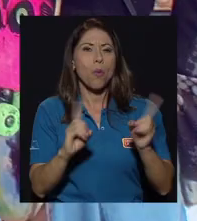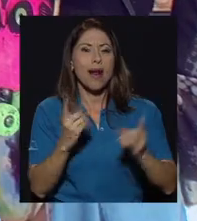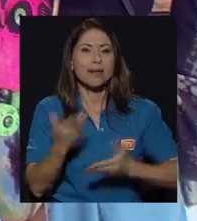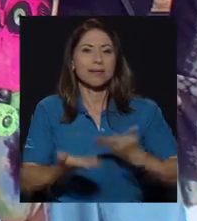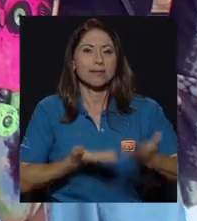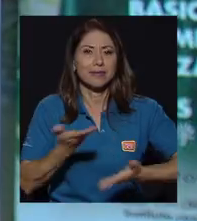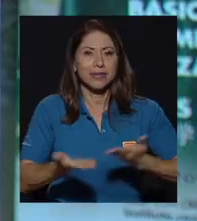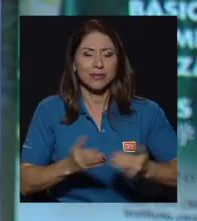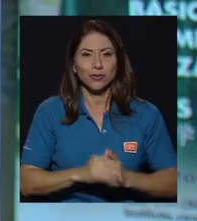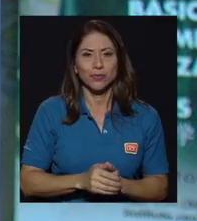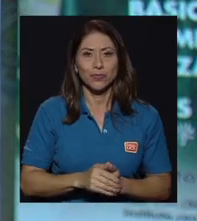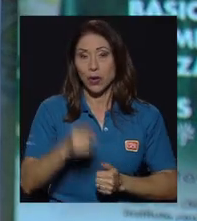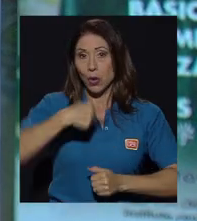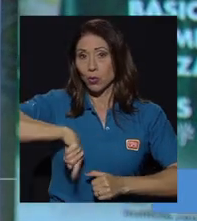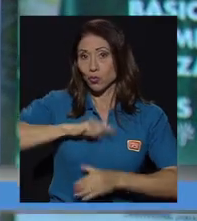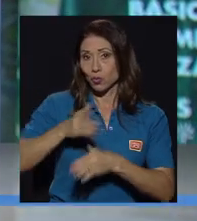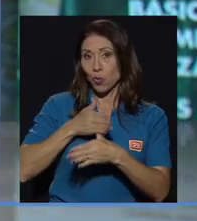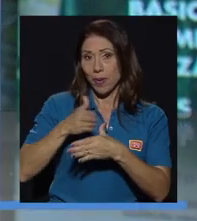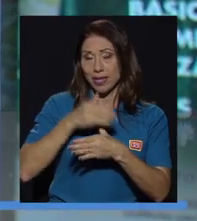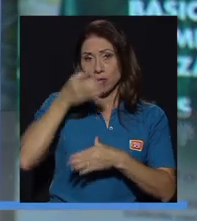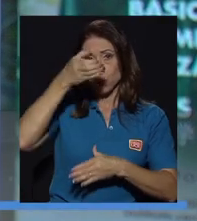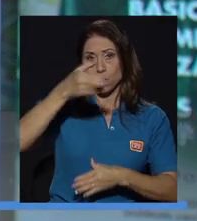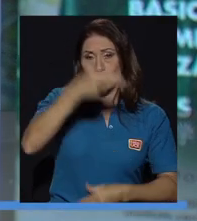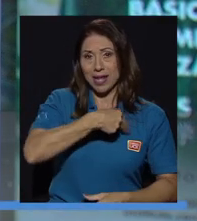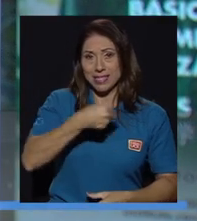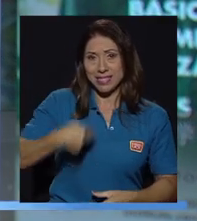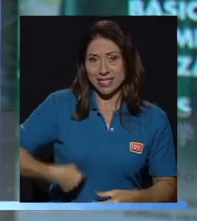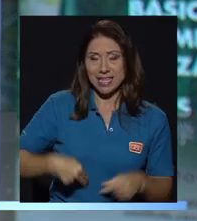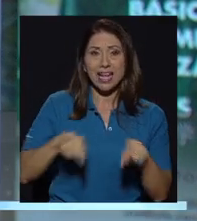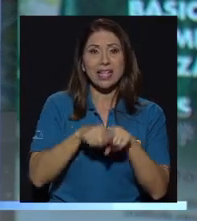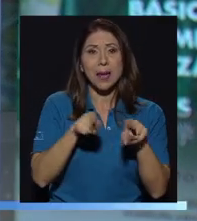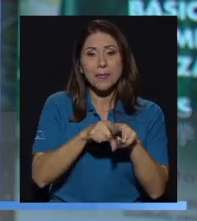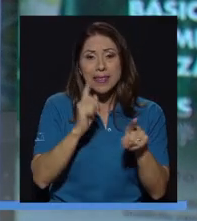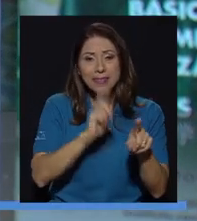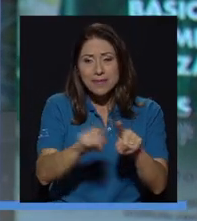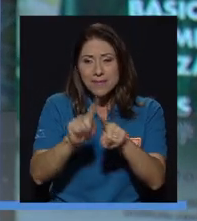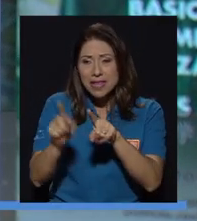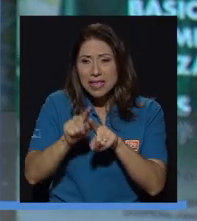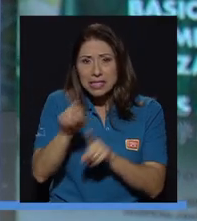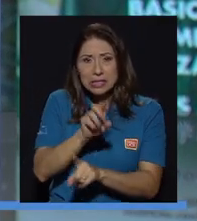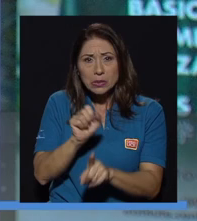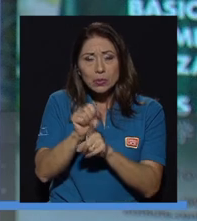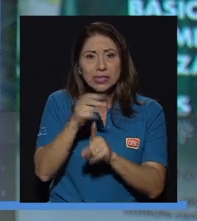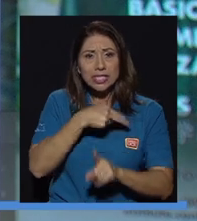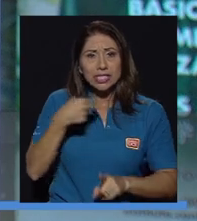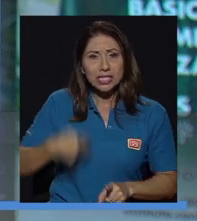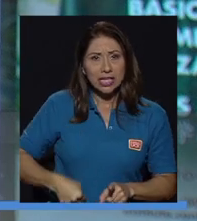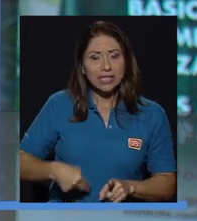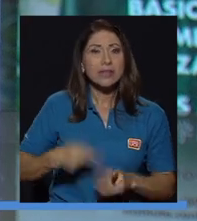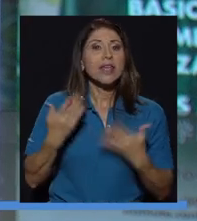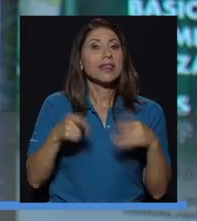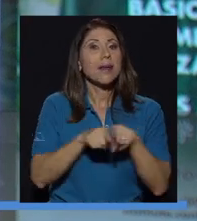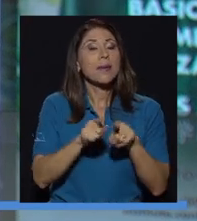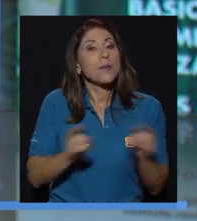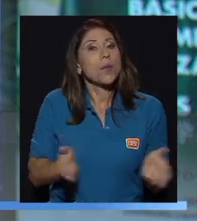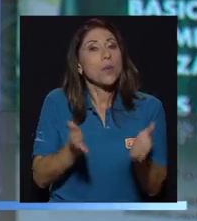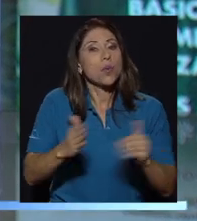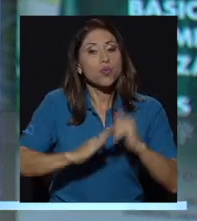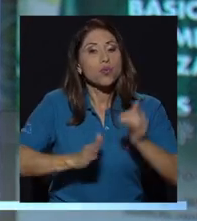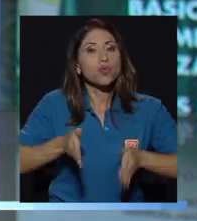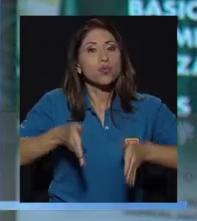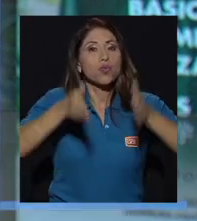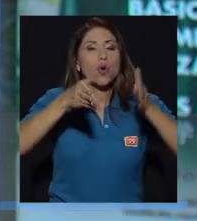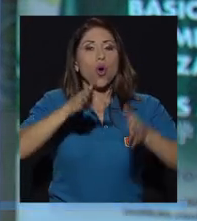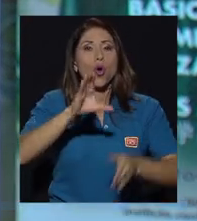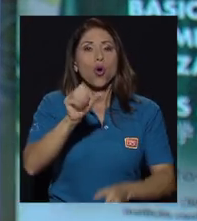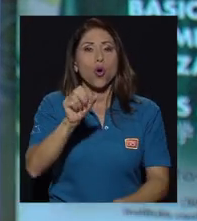un poco compartiendo lo que es la cultura china, un poco de nudos, de recortes chinos y promocionando un poco lo que hace el Confucio, dando a entender que